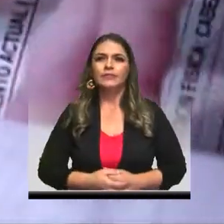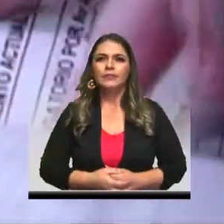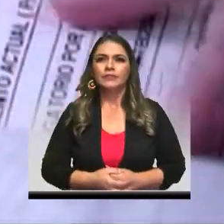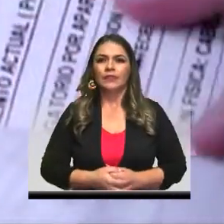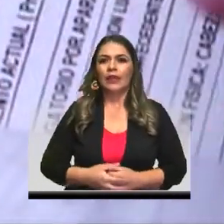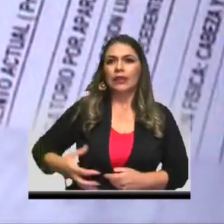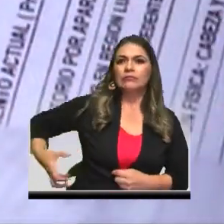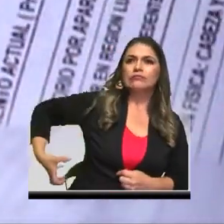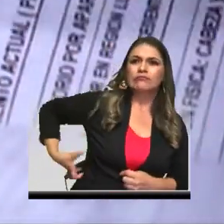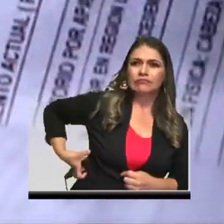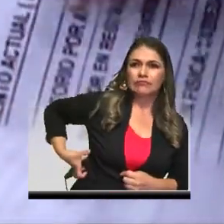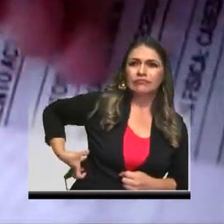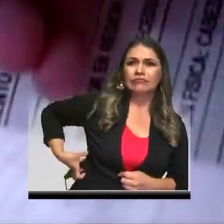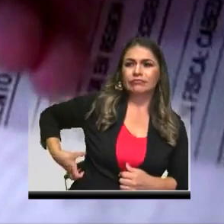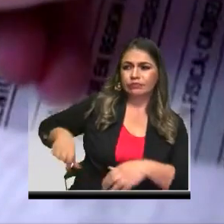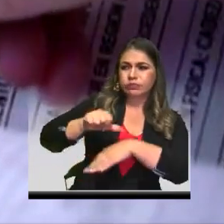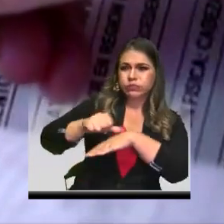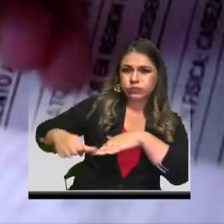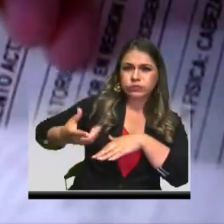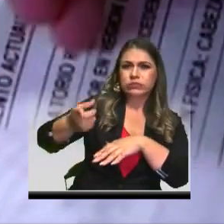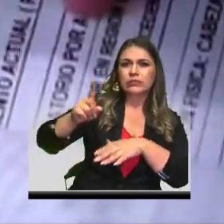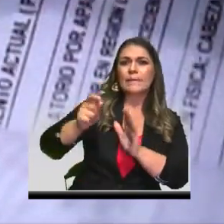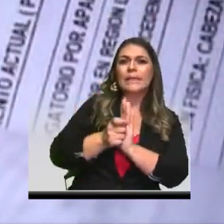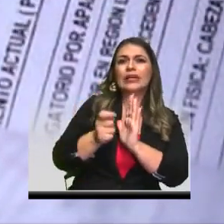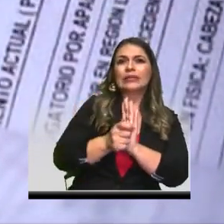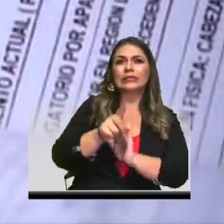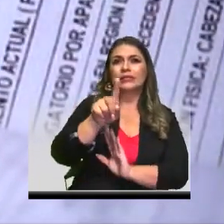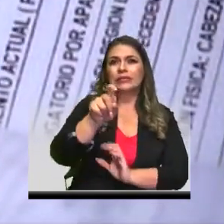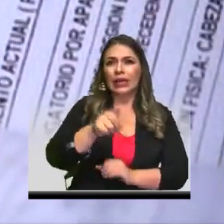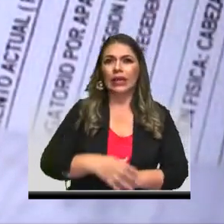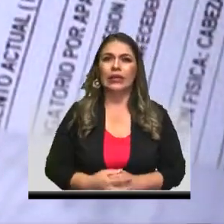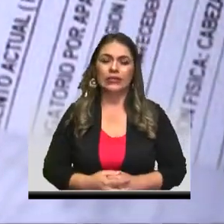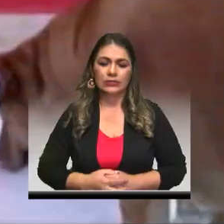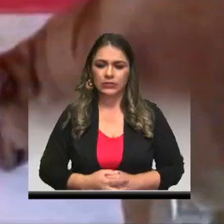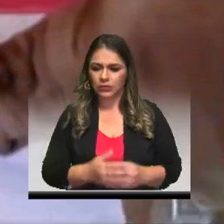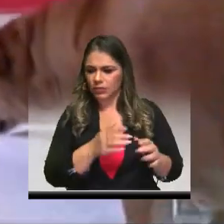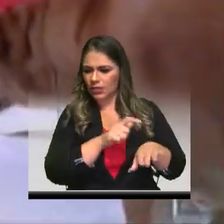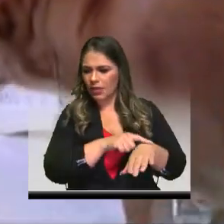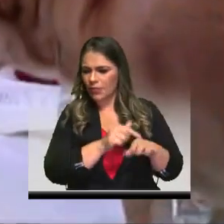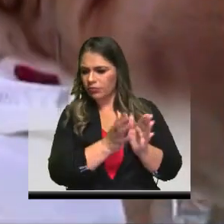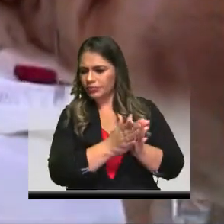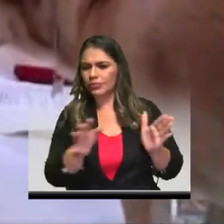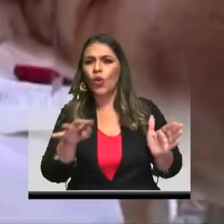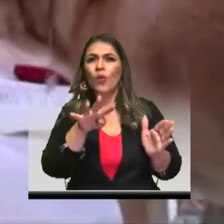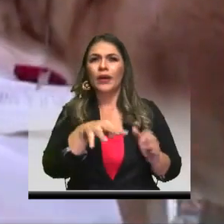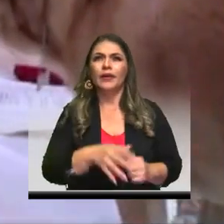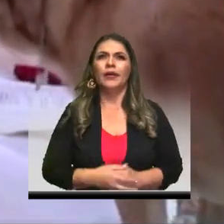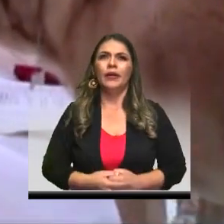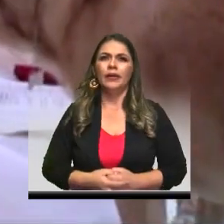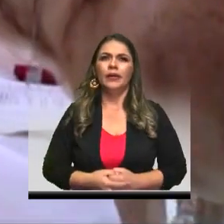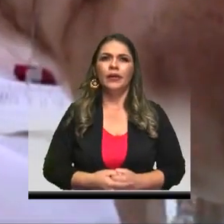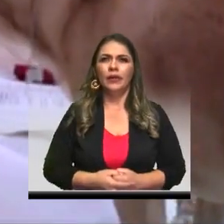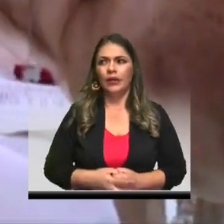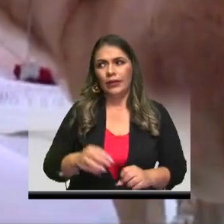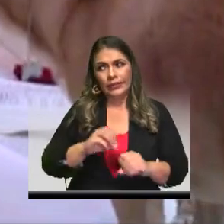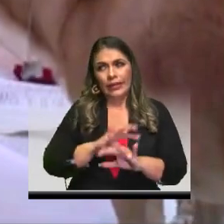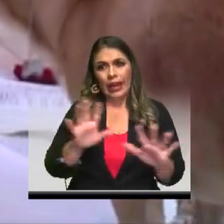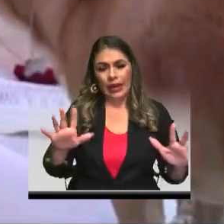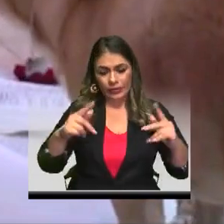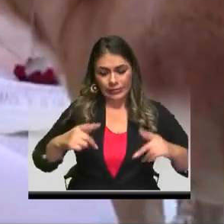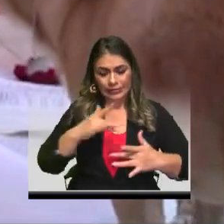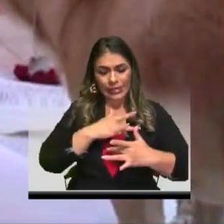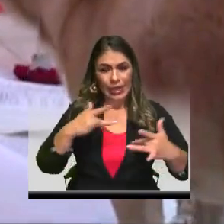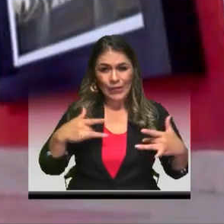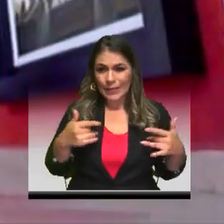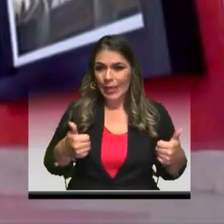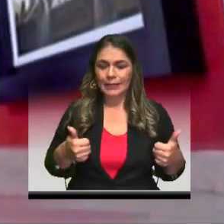los riñones, me operaron 6 veces en un periodo de 4 meses de los riñones. Entonces, claro que se ha visto mermado. Y